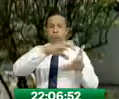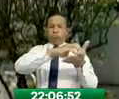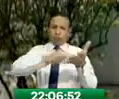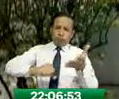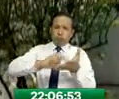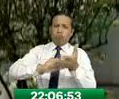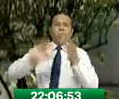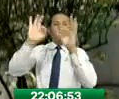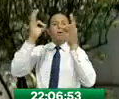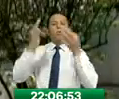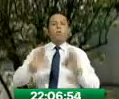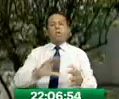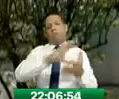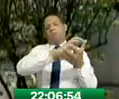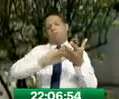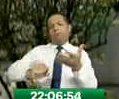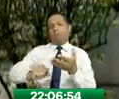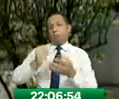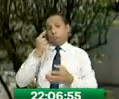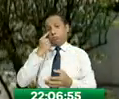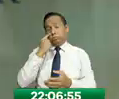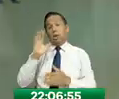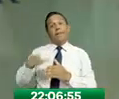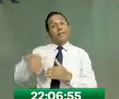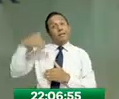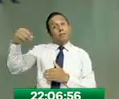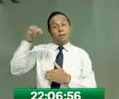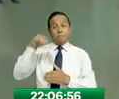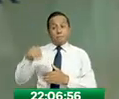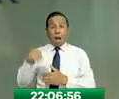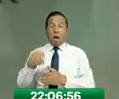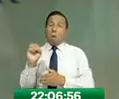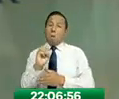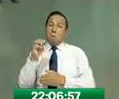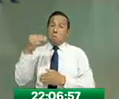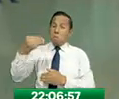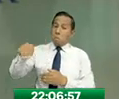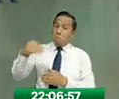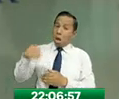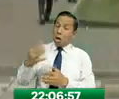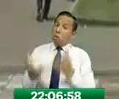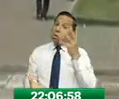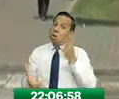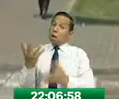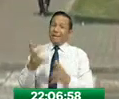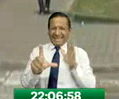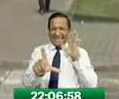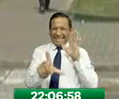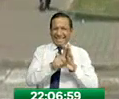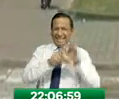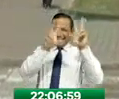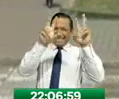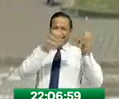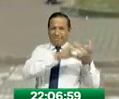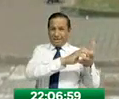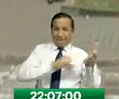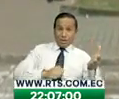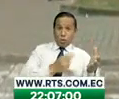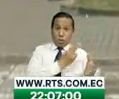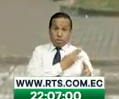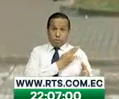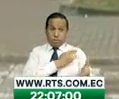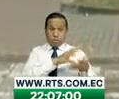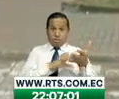Entre martes y miércoles ya se podría conocer si la Corte Constitucional declara la inconstitucionalidad del recorte a las universidades